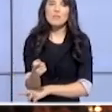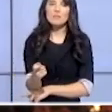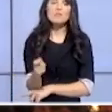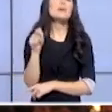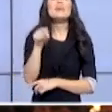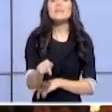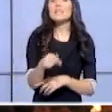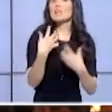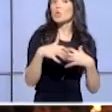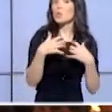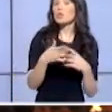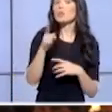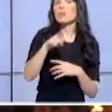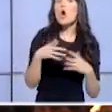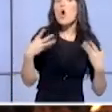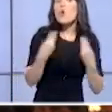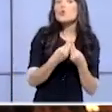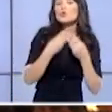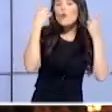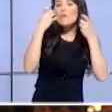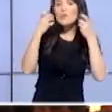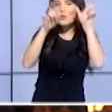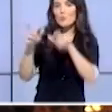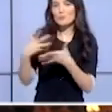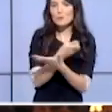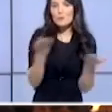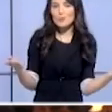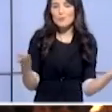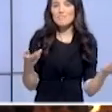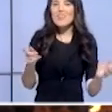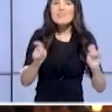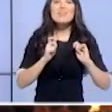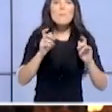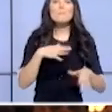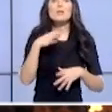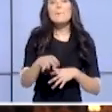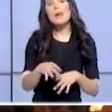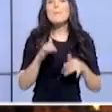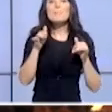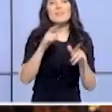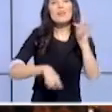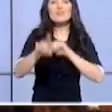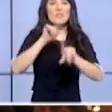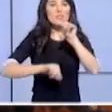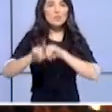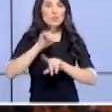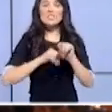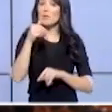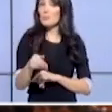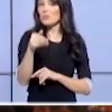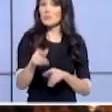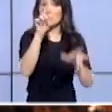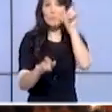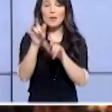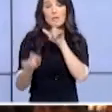riqueza estas actuaciones junto al esfuerzo de todos han hecho posible que podamos empezar a tomar decisiones muy